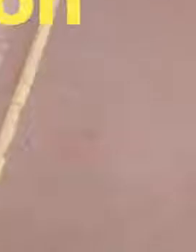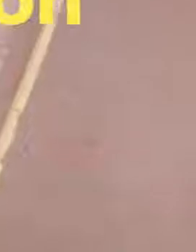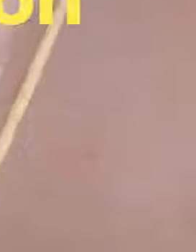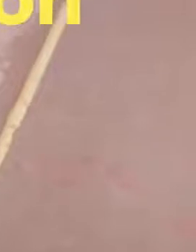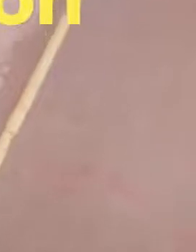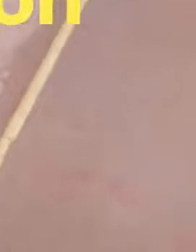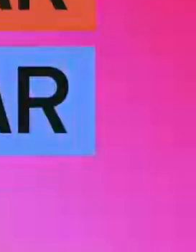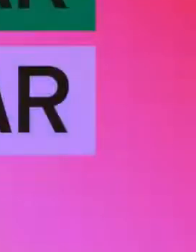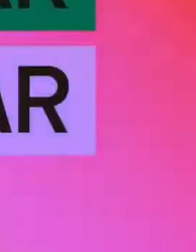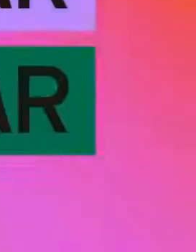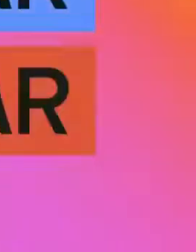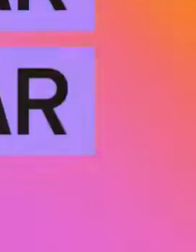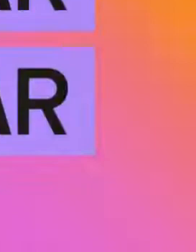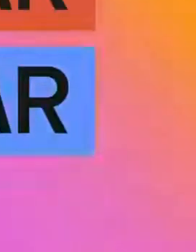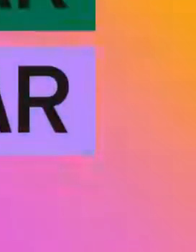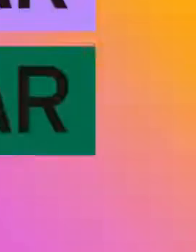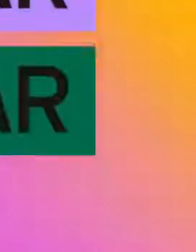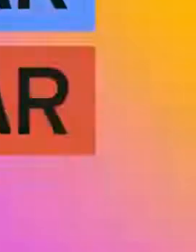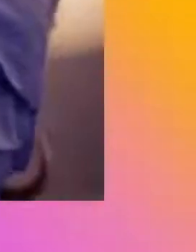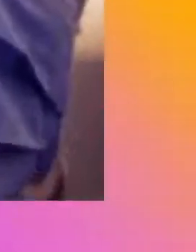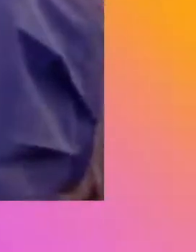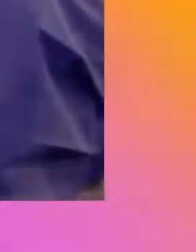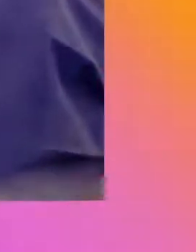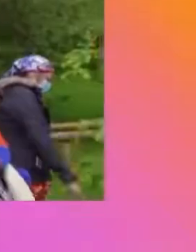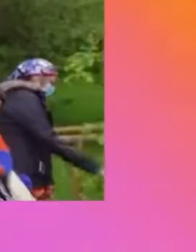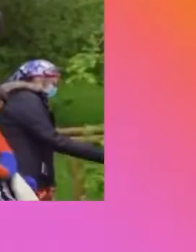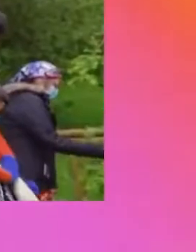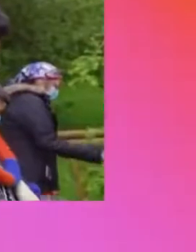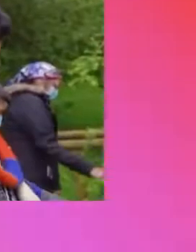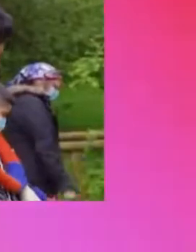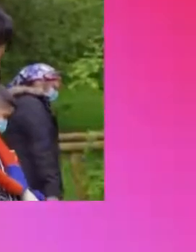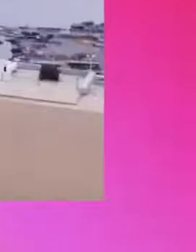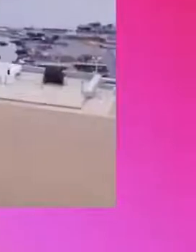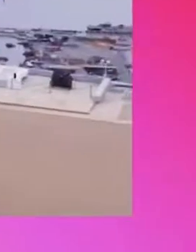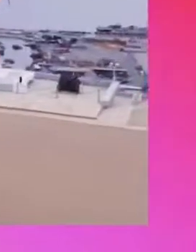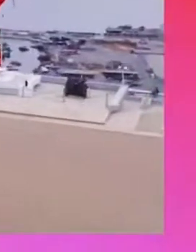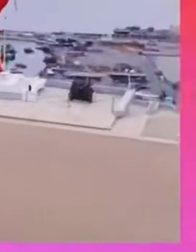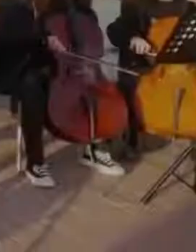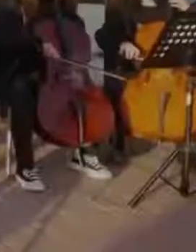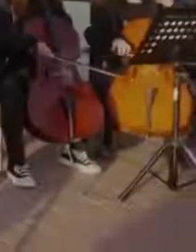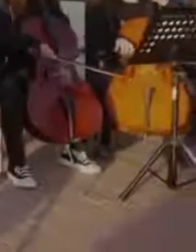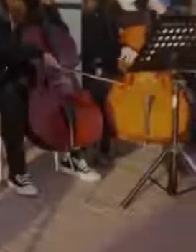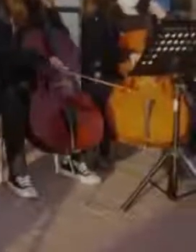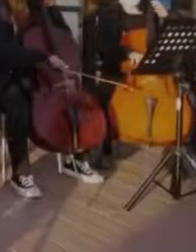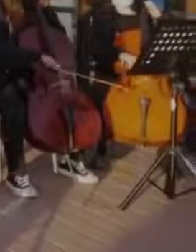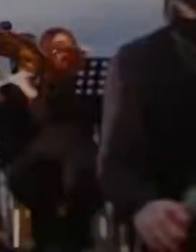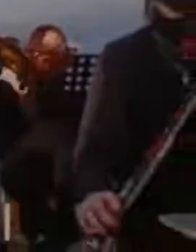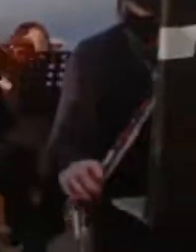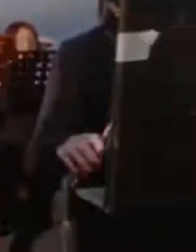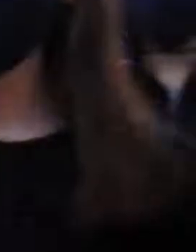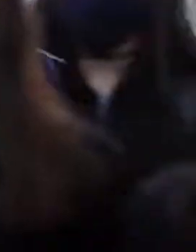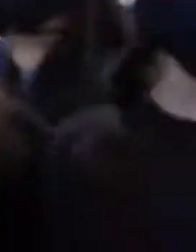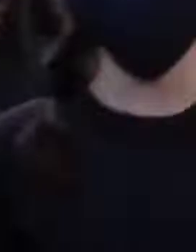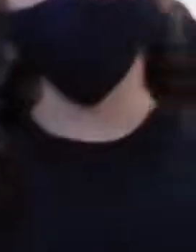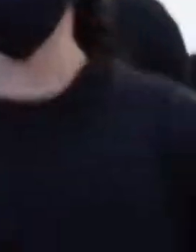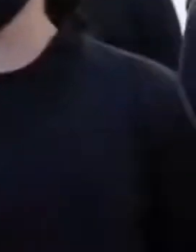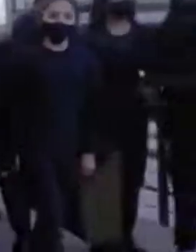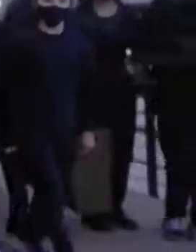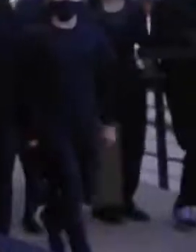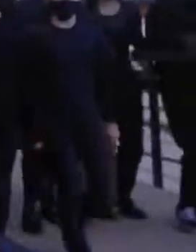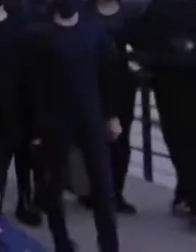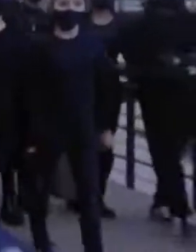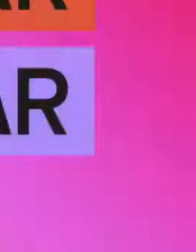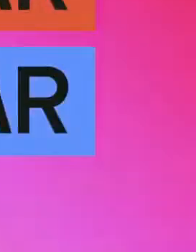es innovación. En Elige Innovar queremos premiar los 10 proyectos que hoy están transformando la educación. Reúne a tu